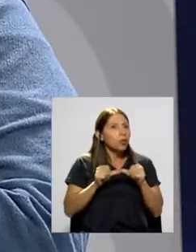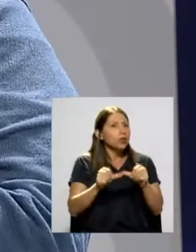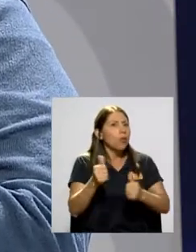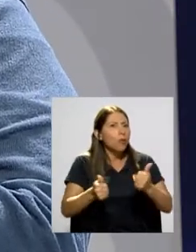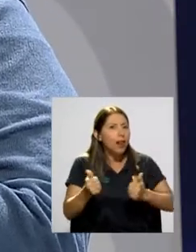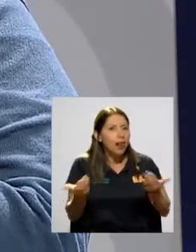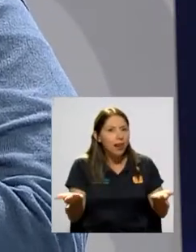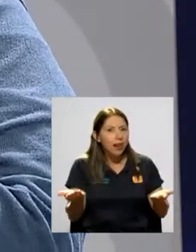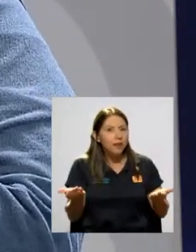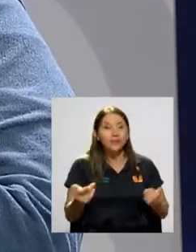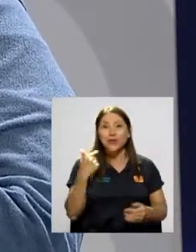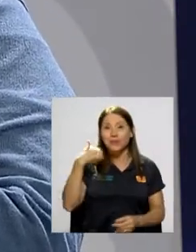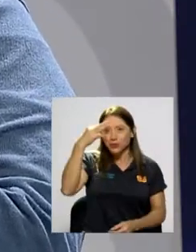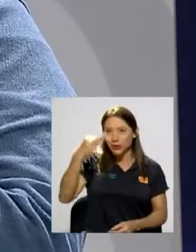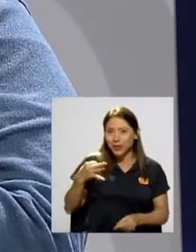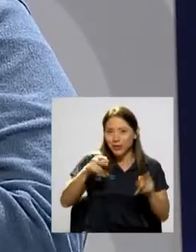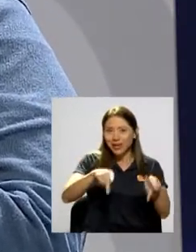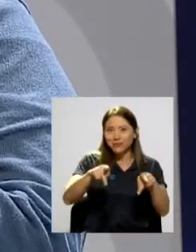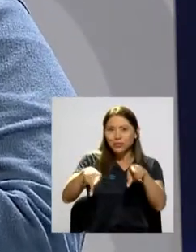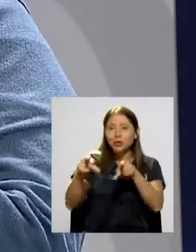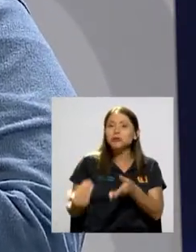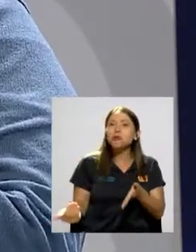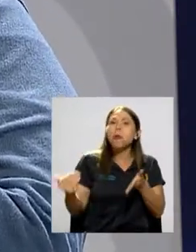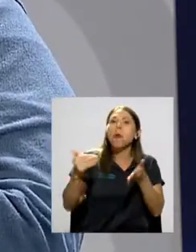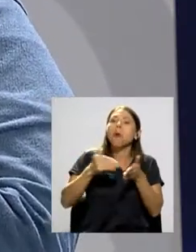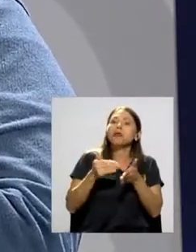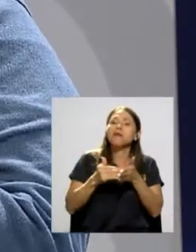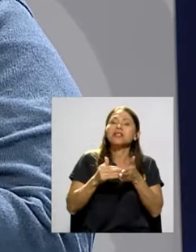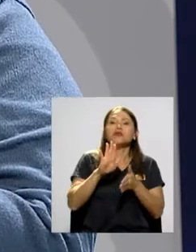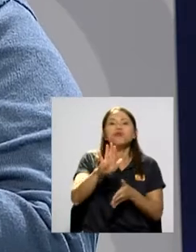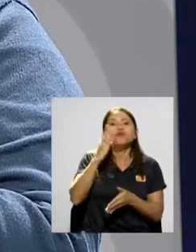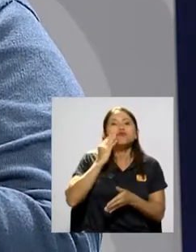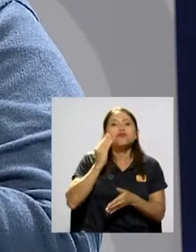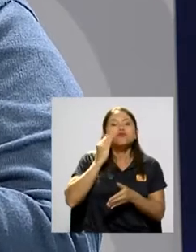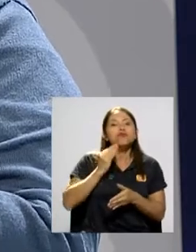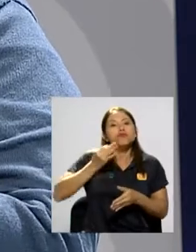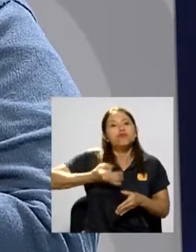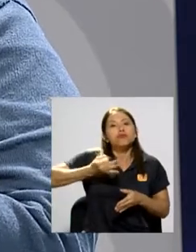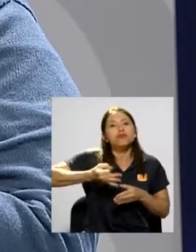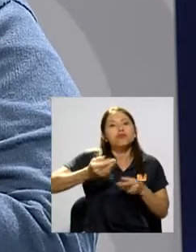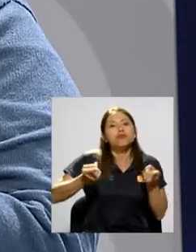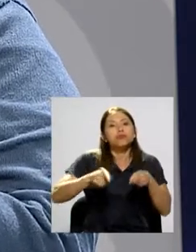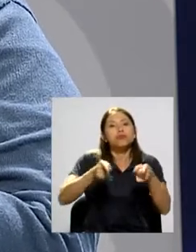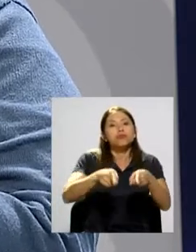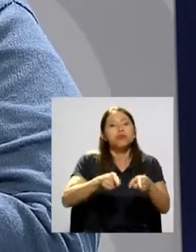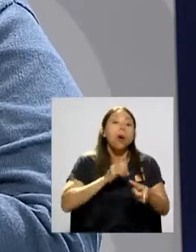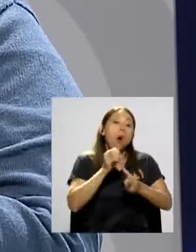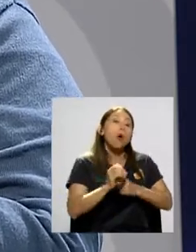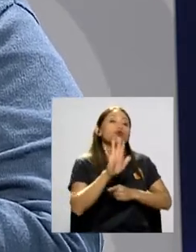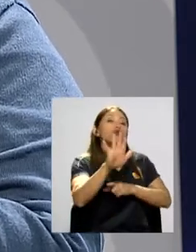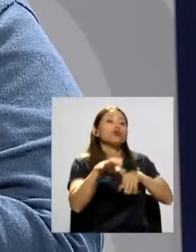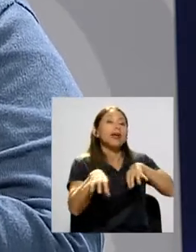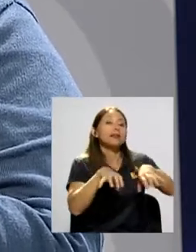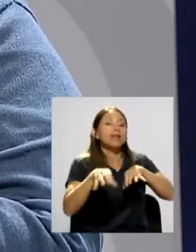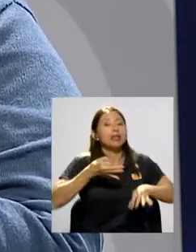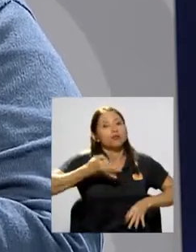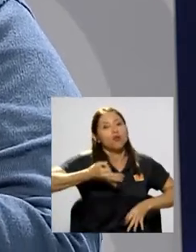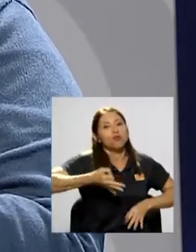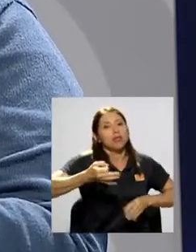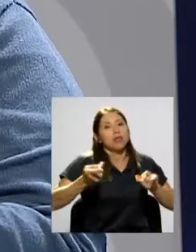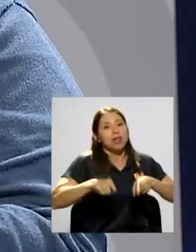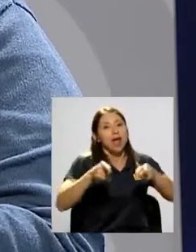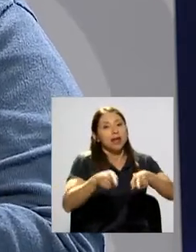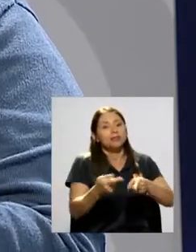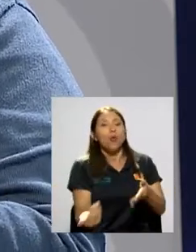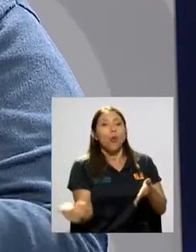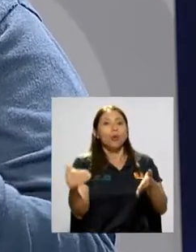personas van a volver un poco a su cotidianidad, o la, uh-huh, cotidianidad les va a devolver un poco la realidad. Es decir, uh-huh, a partir